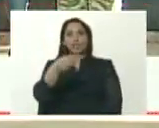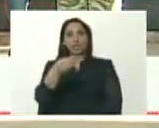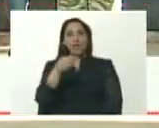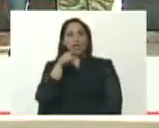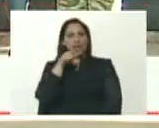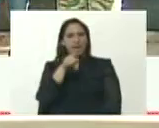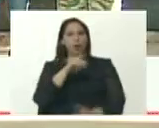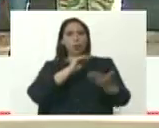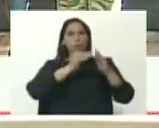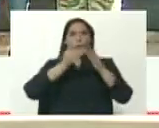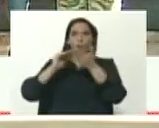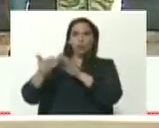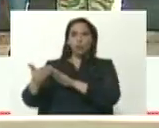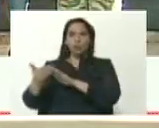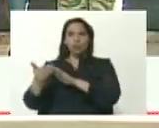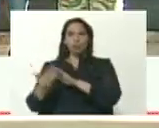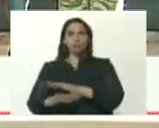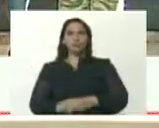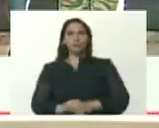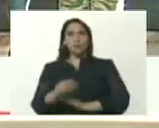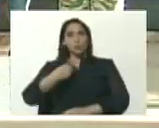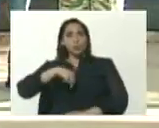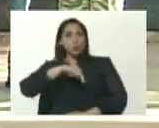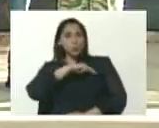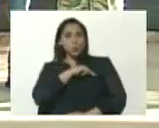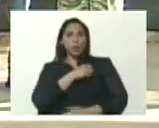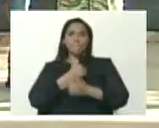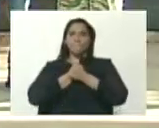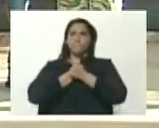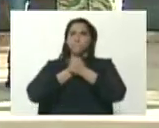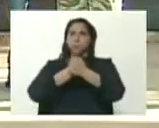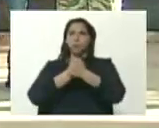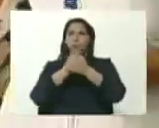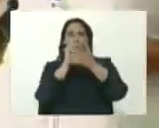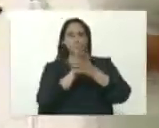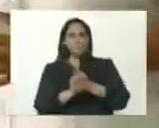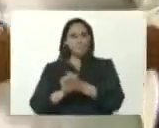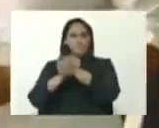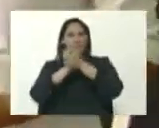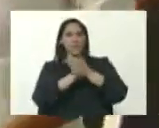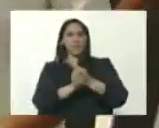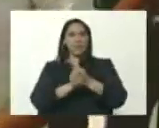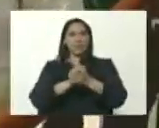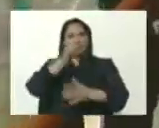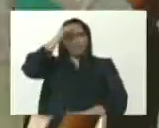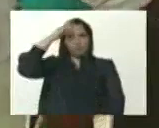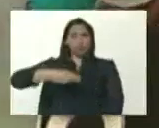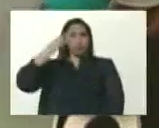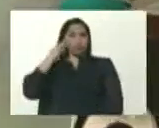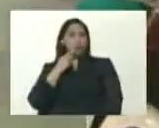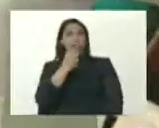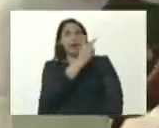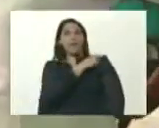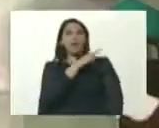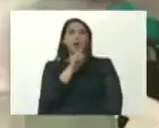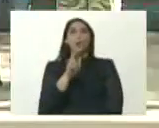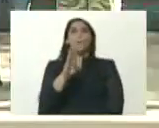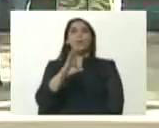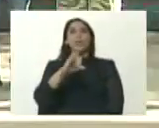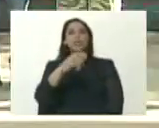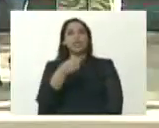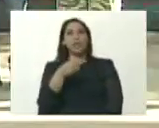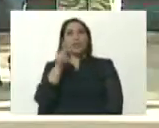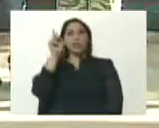esta comunidad, El Roble, nuestra querida compañera y miliciana, jefa de VC y jefa de